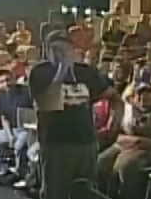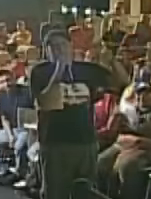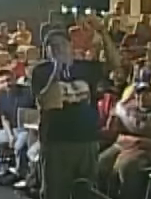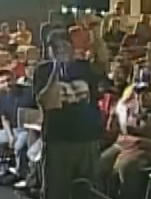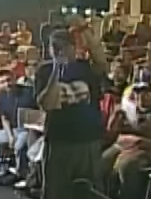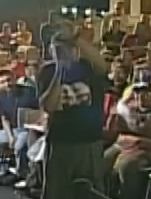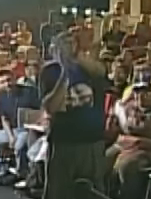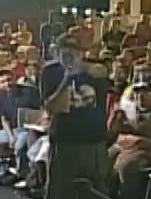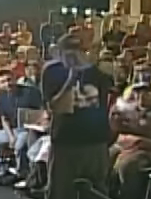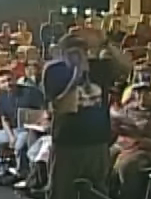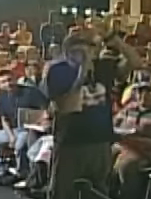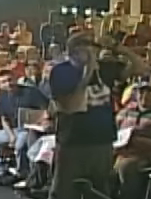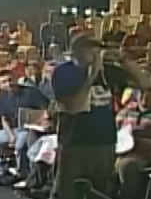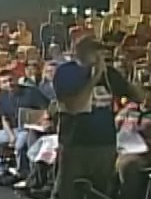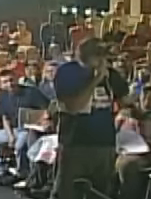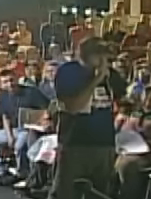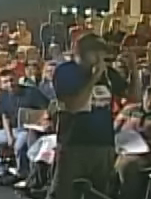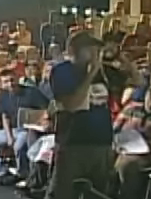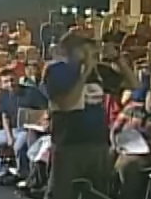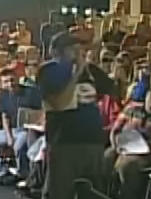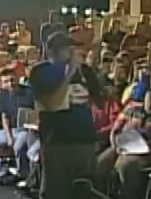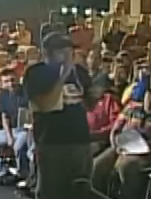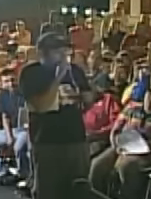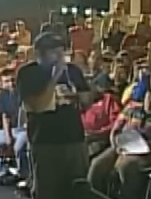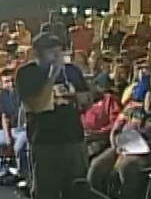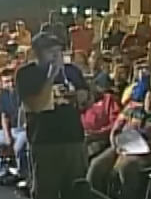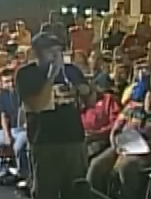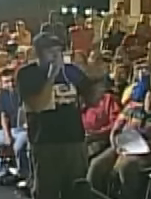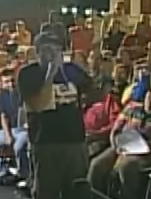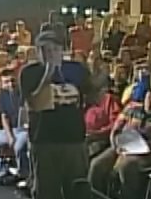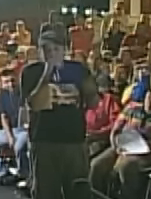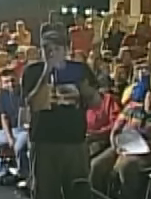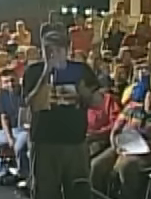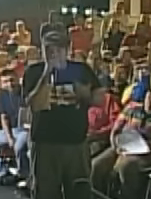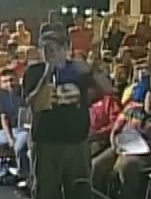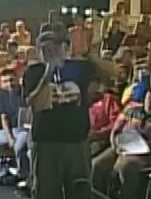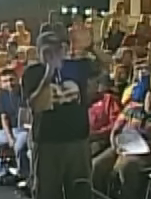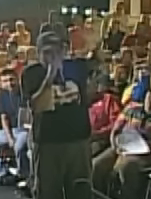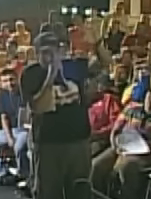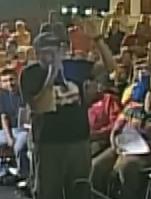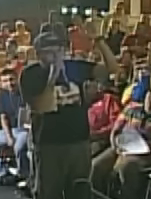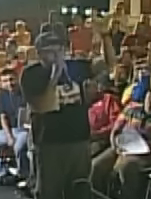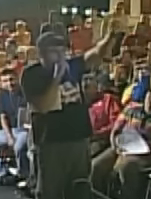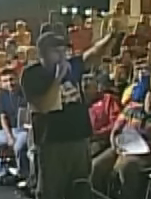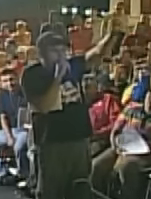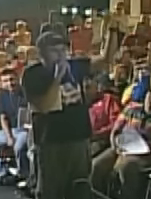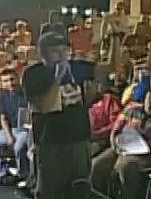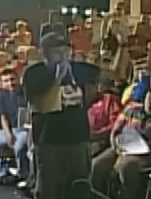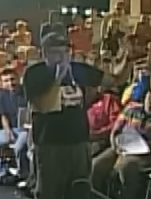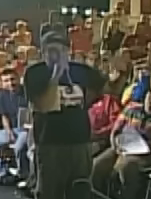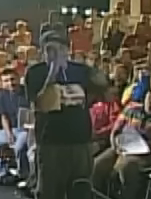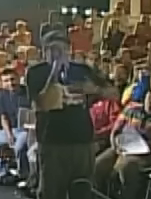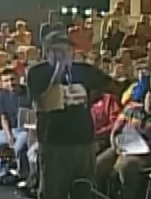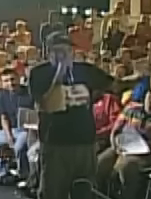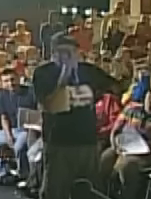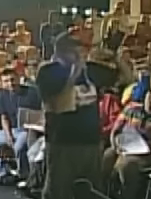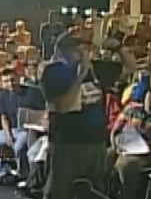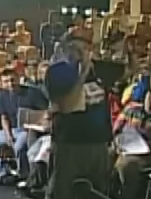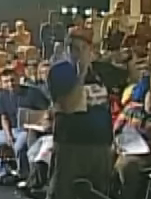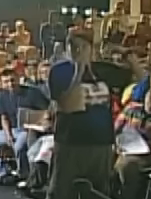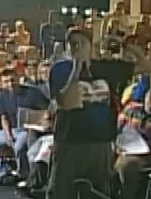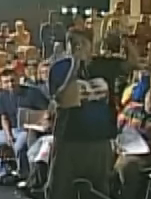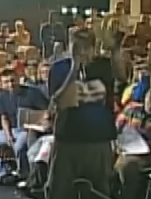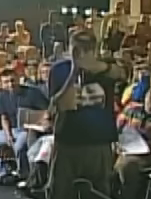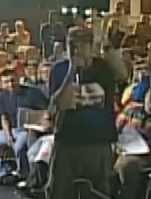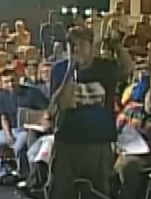nuestro presidente, pero también los 5 objetivos históricos que tenemos en nuestro plan de la patria, los 5 dedos del puño proletario, la estrella de 5